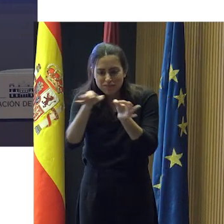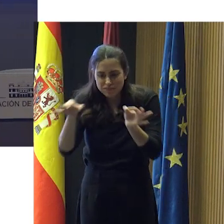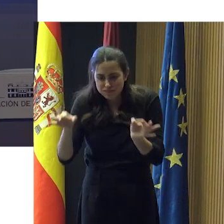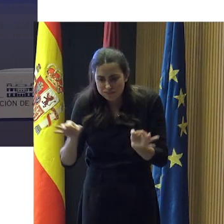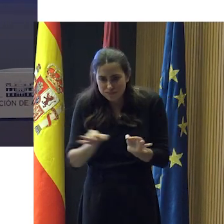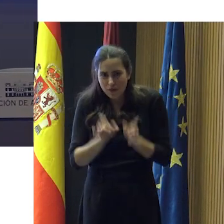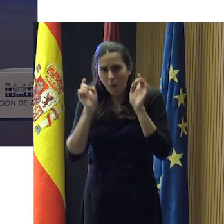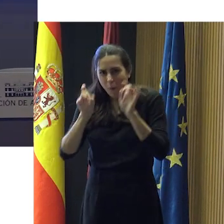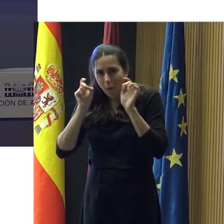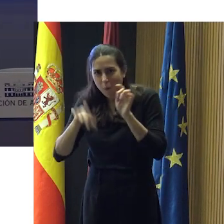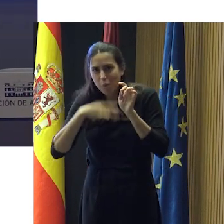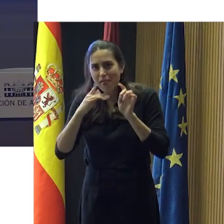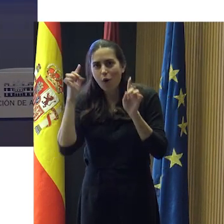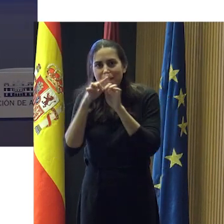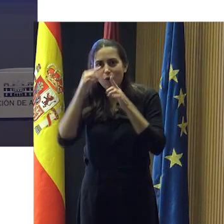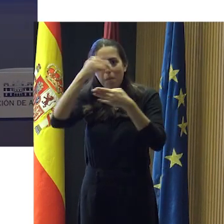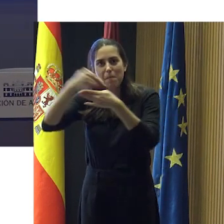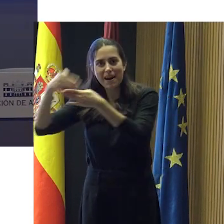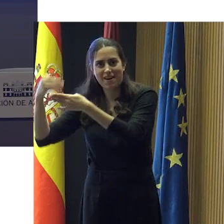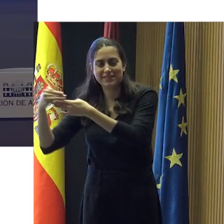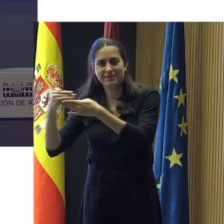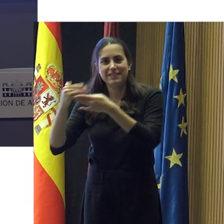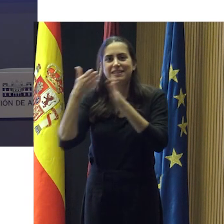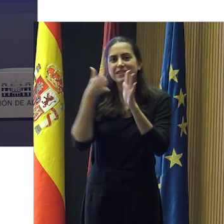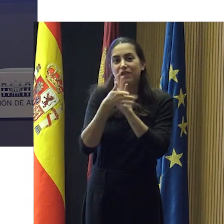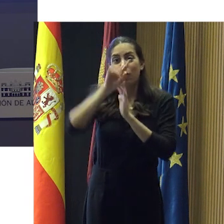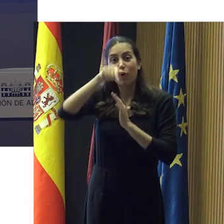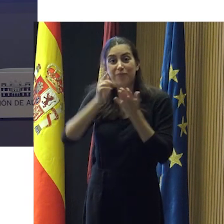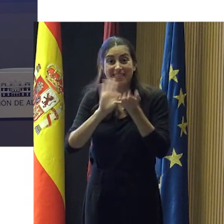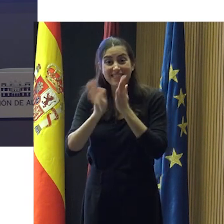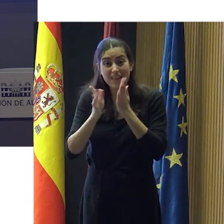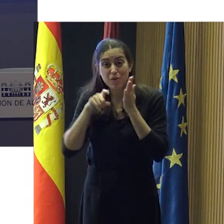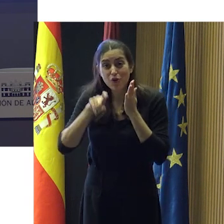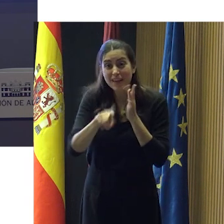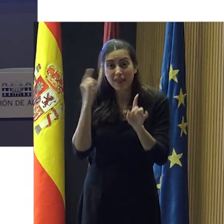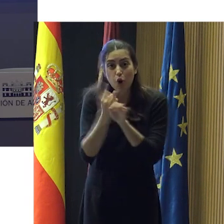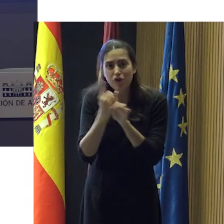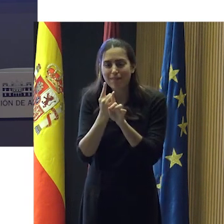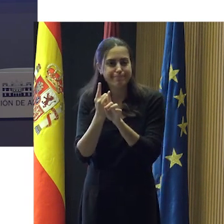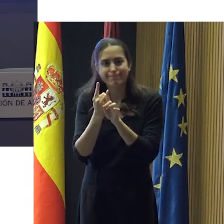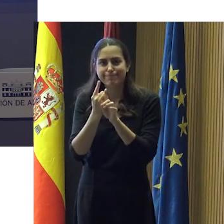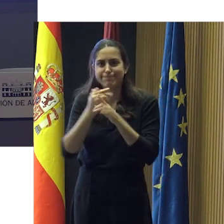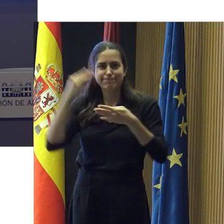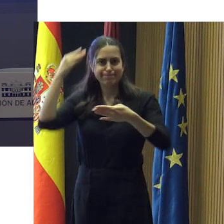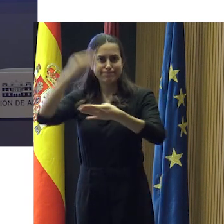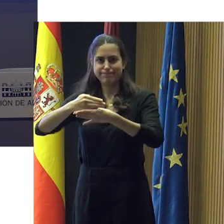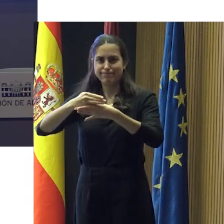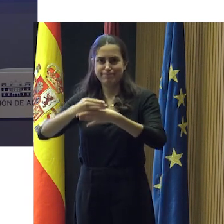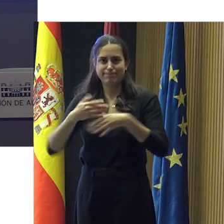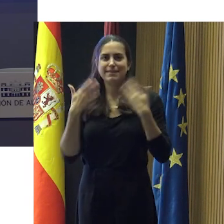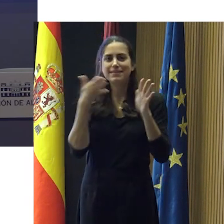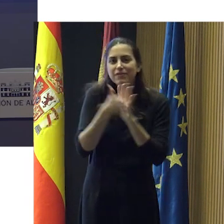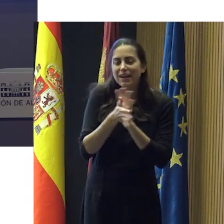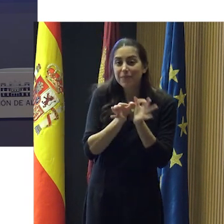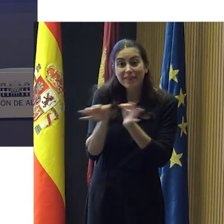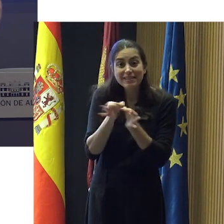barrera protectora que también impida que los tratamientos quimioterápicos actúen de una manera eficiente. Es decir, que nuestras células normales